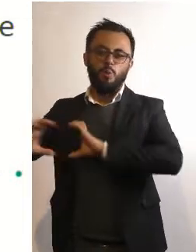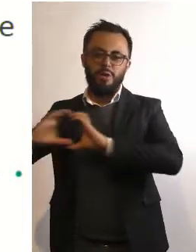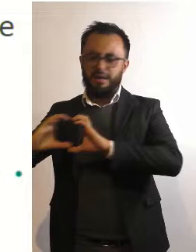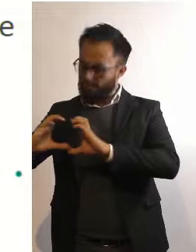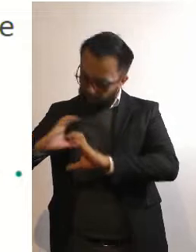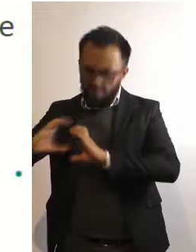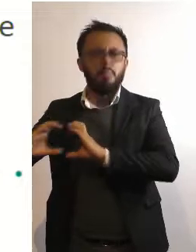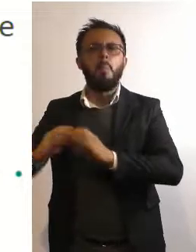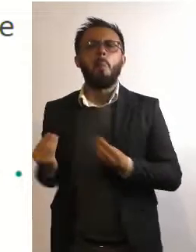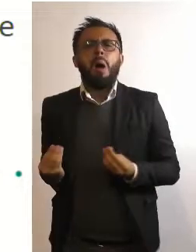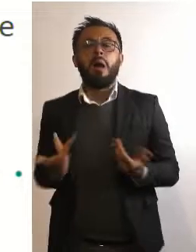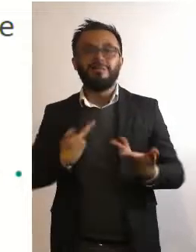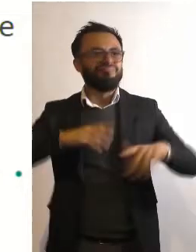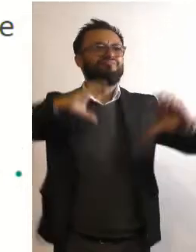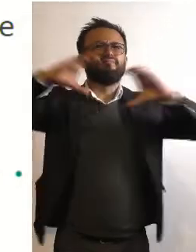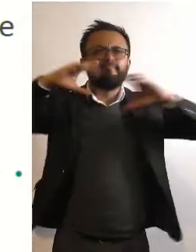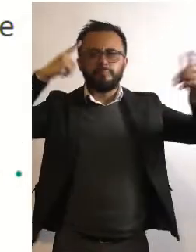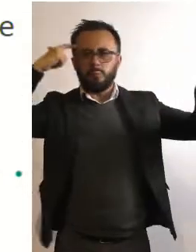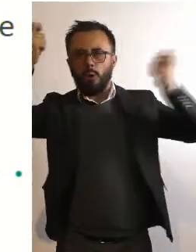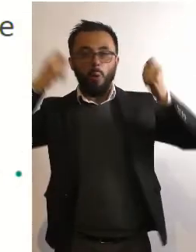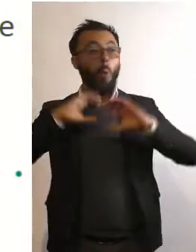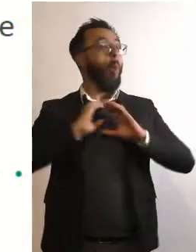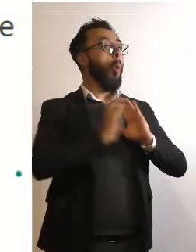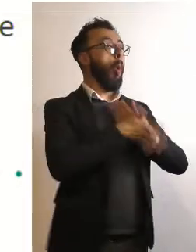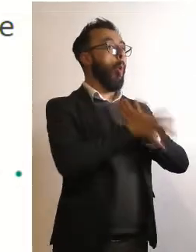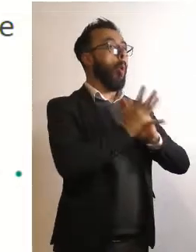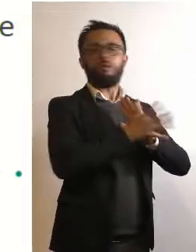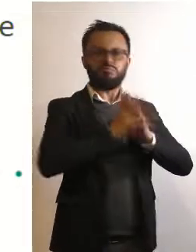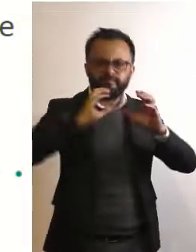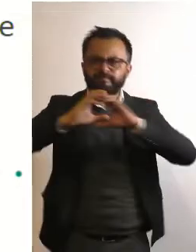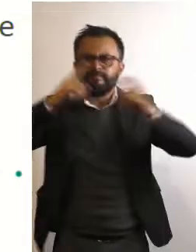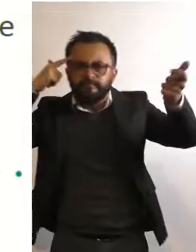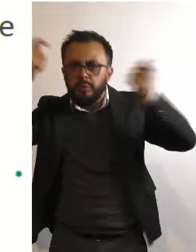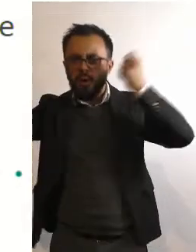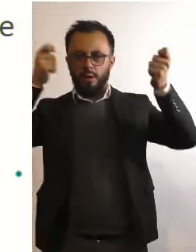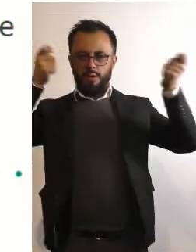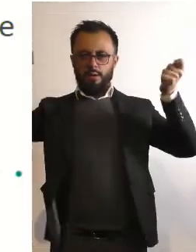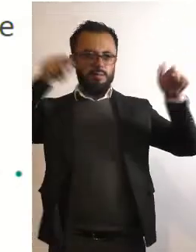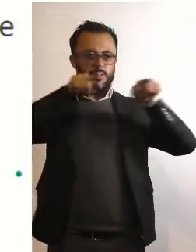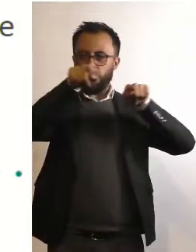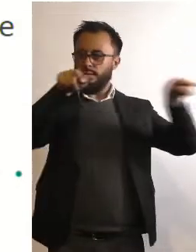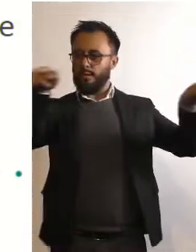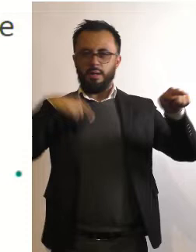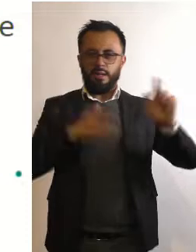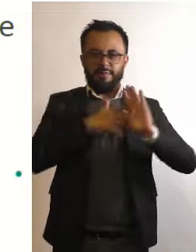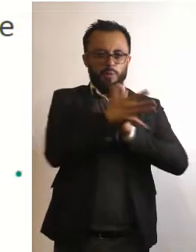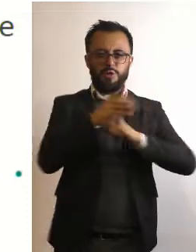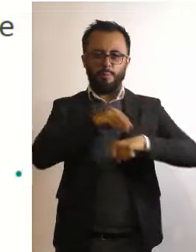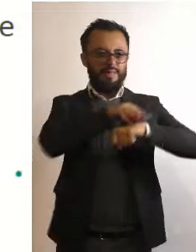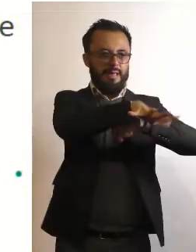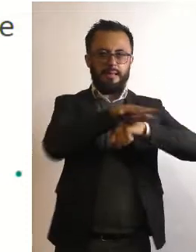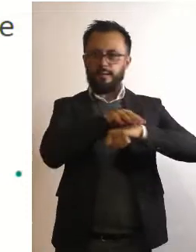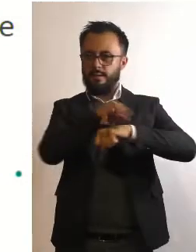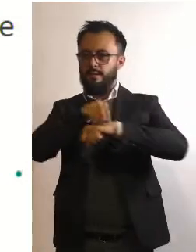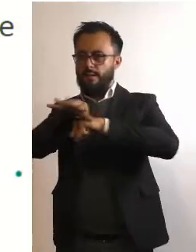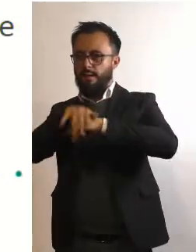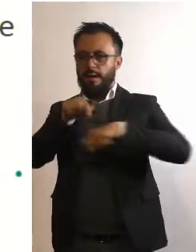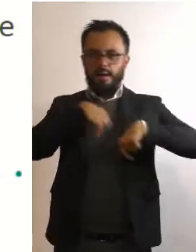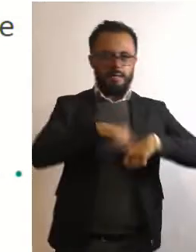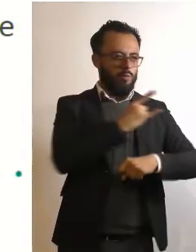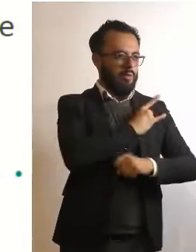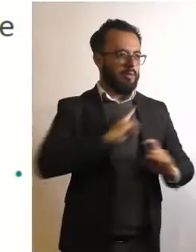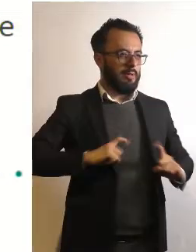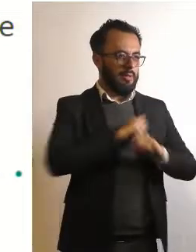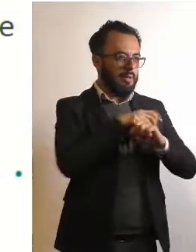de los diferentes, el posicionamiento de los diferentes mensajes claves ante los públicos interno y externo de la